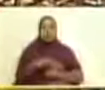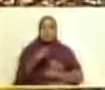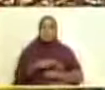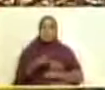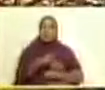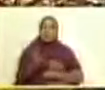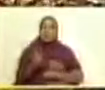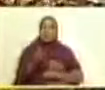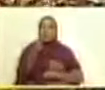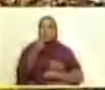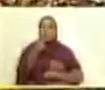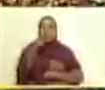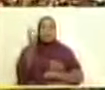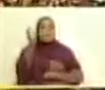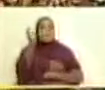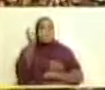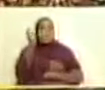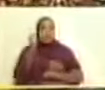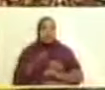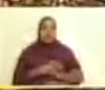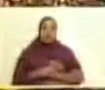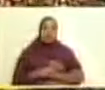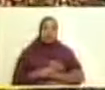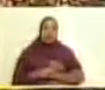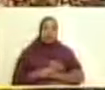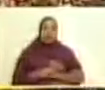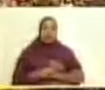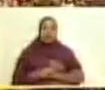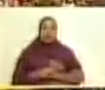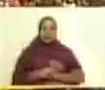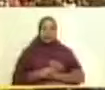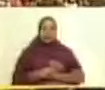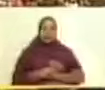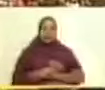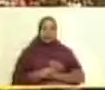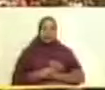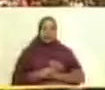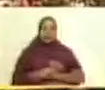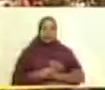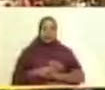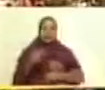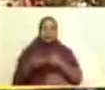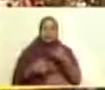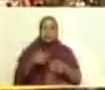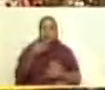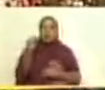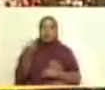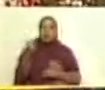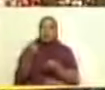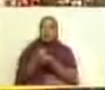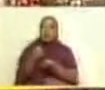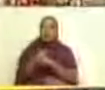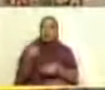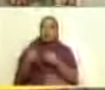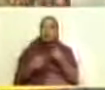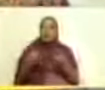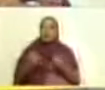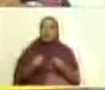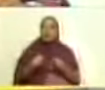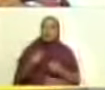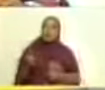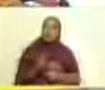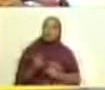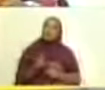misión Venezuela Mujer, la gran misión Venezuela Joven, la gran misión Viva